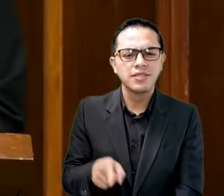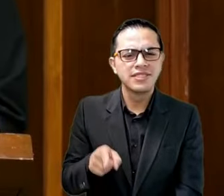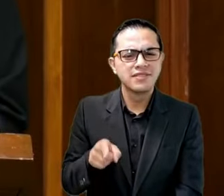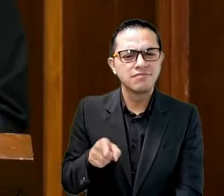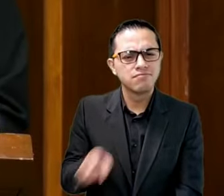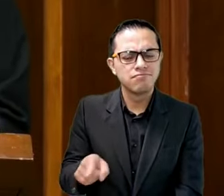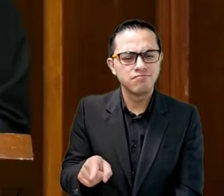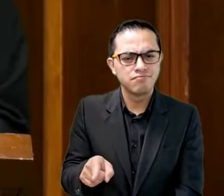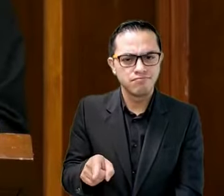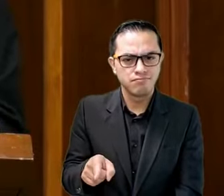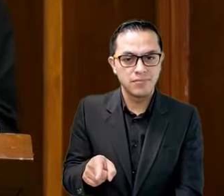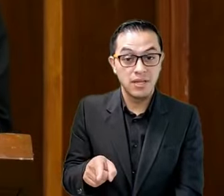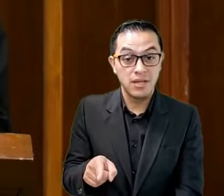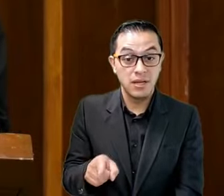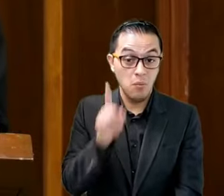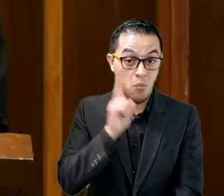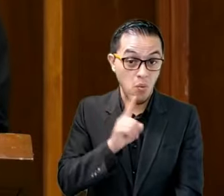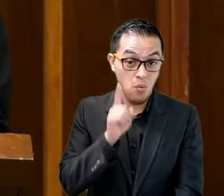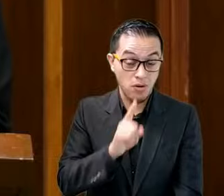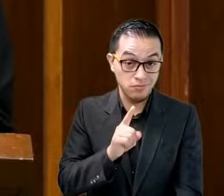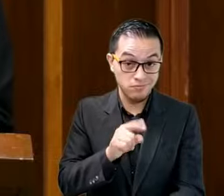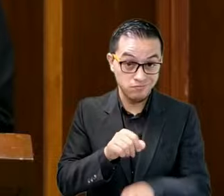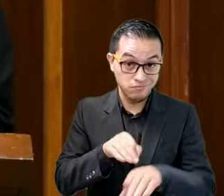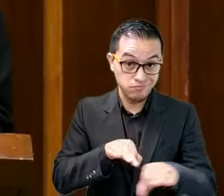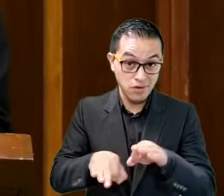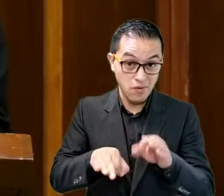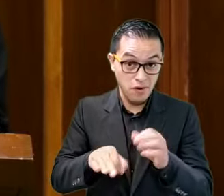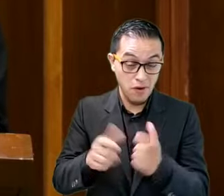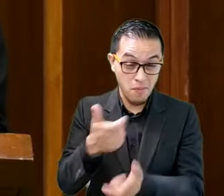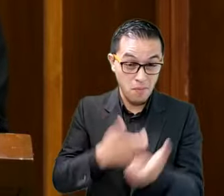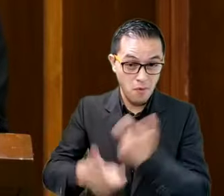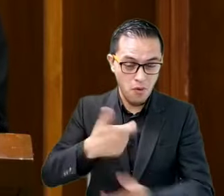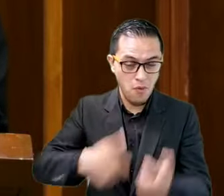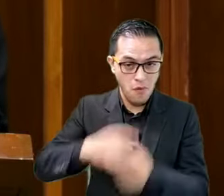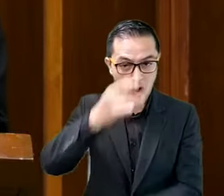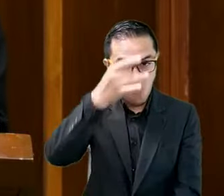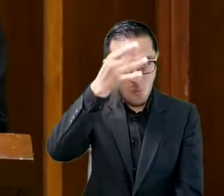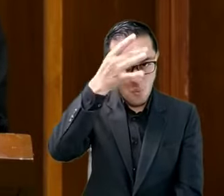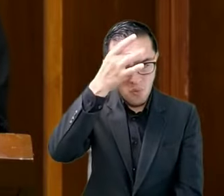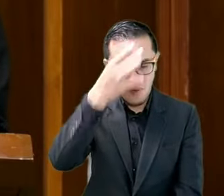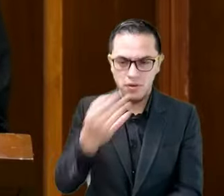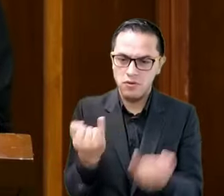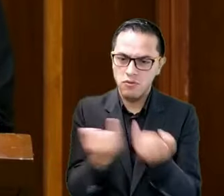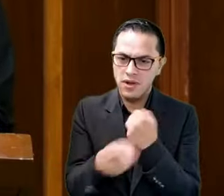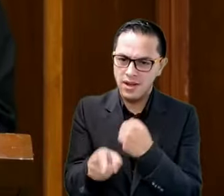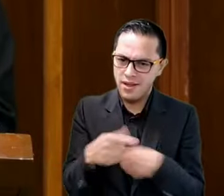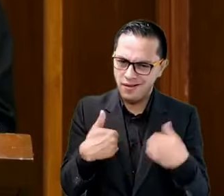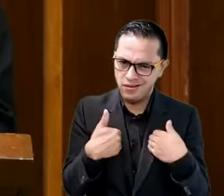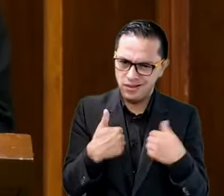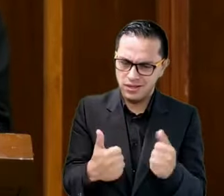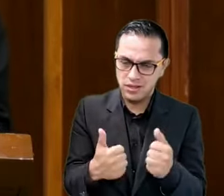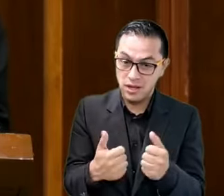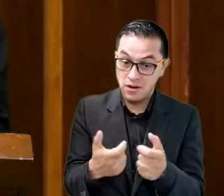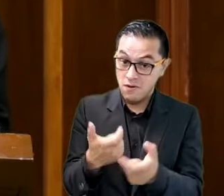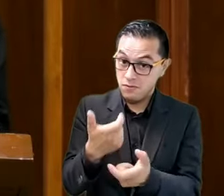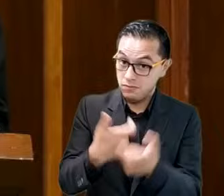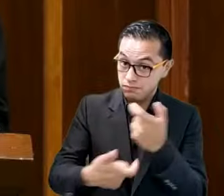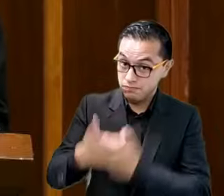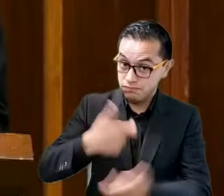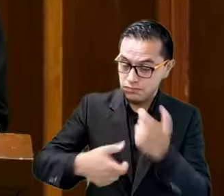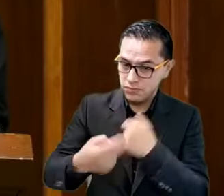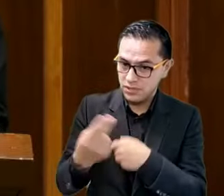una destacada economista fue una visionaria que entendió que la economía debía estar a